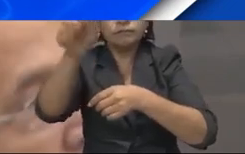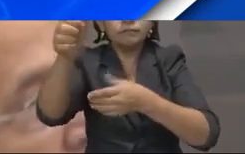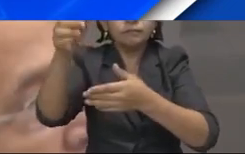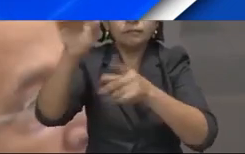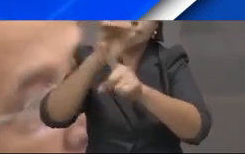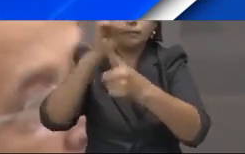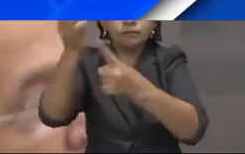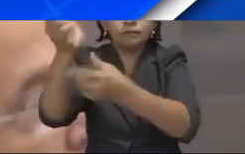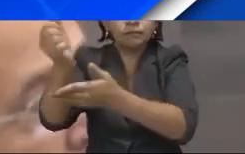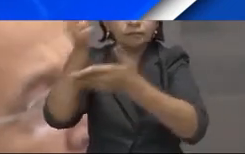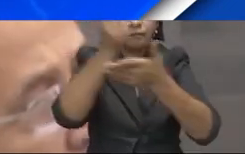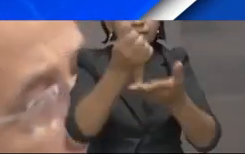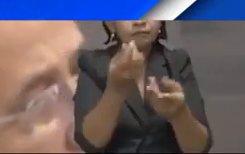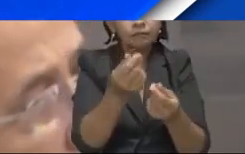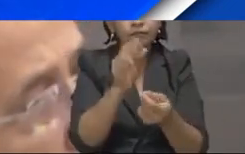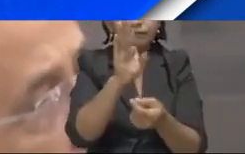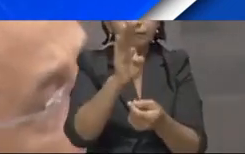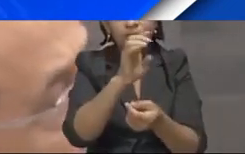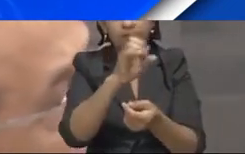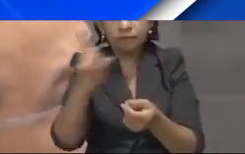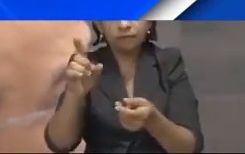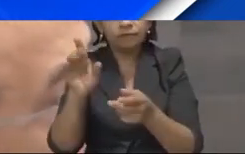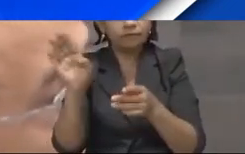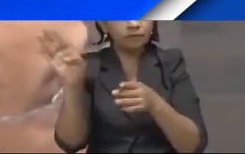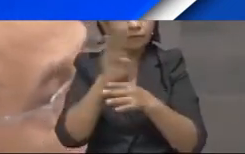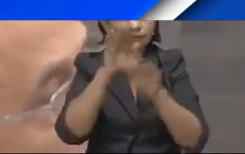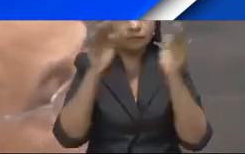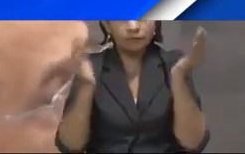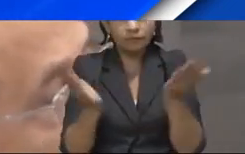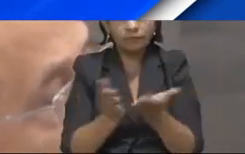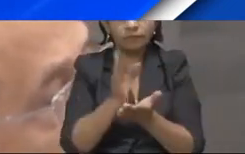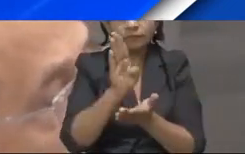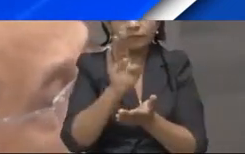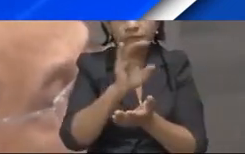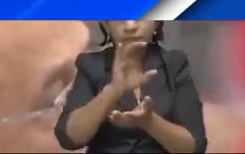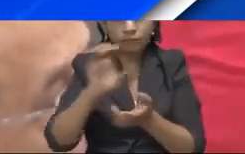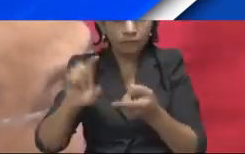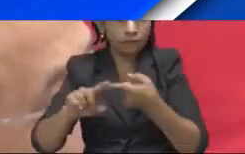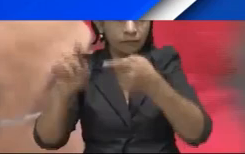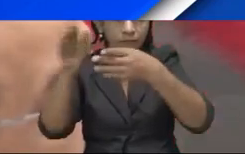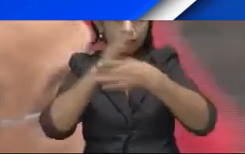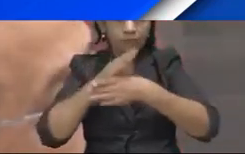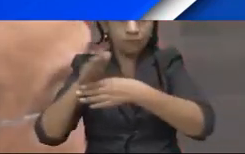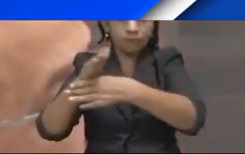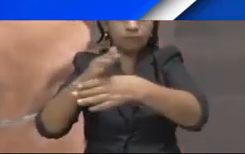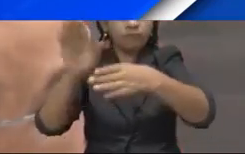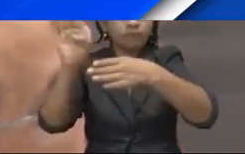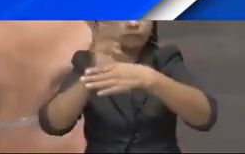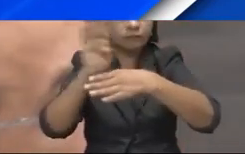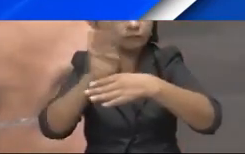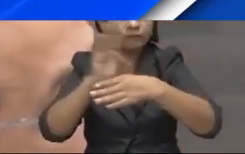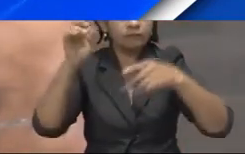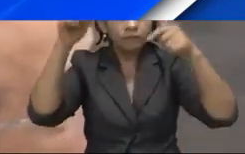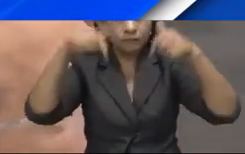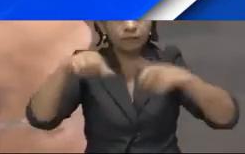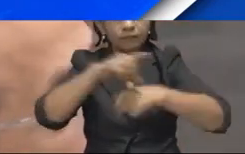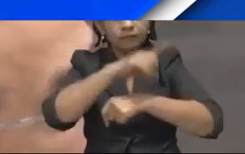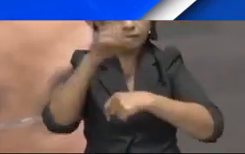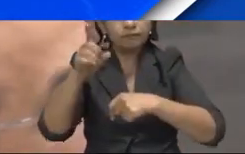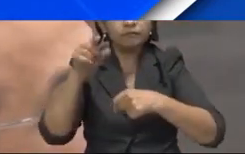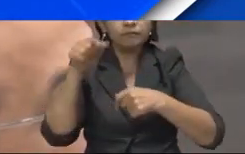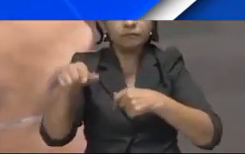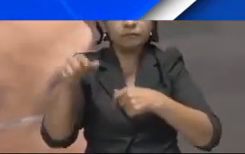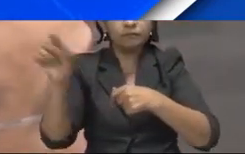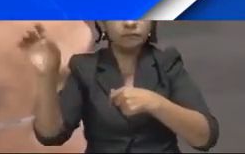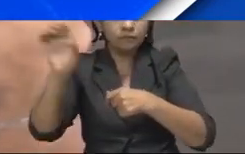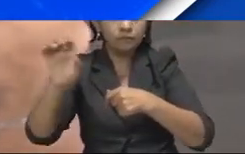financiadores, el BID, el Banco Mundial, el BCE, y hoy este sector